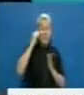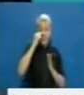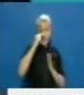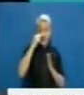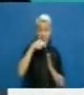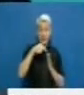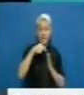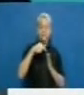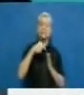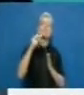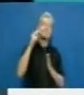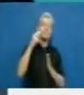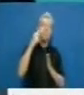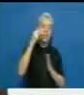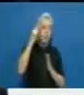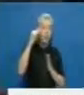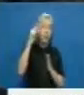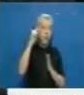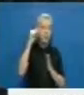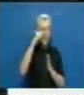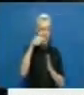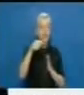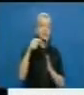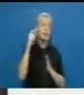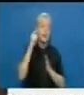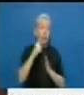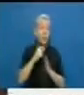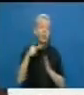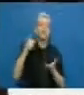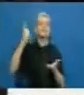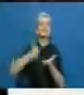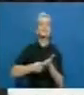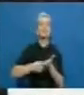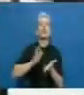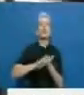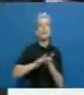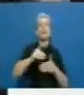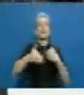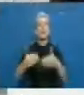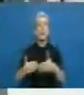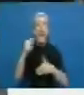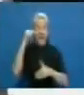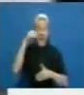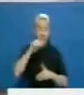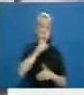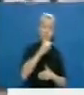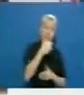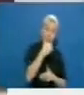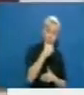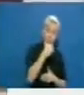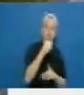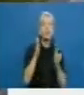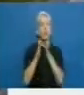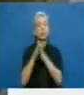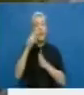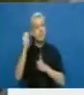de Carlos Menem la renovó por 15 años más y por decreto. Ahí es cuando la provincia de Mendoza, junto a la de Misiones y la de La Pampa, van